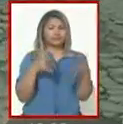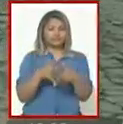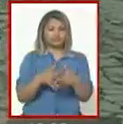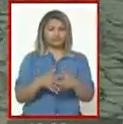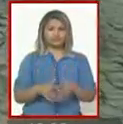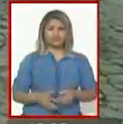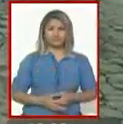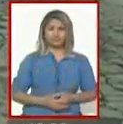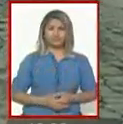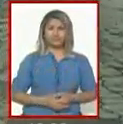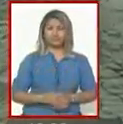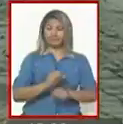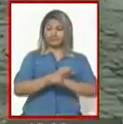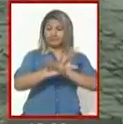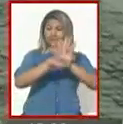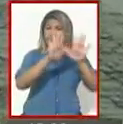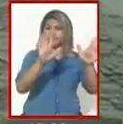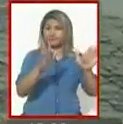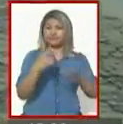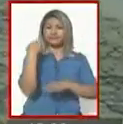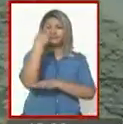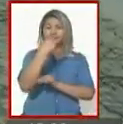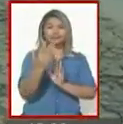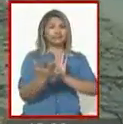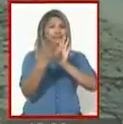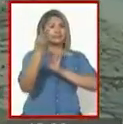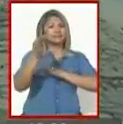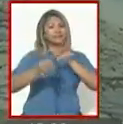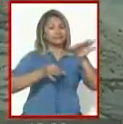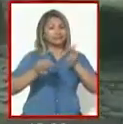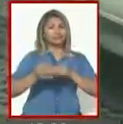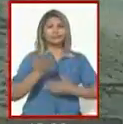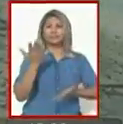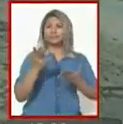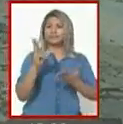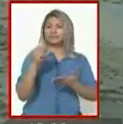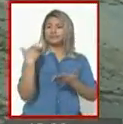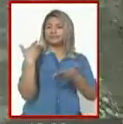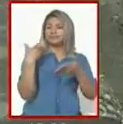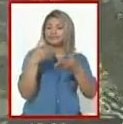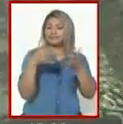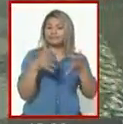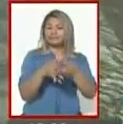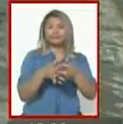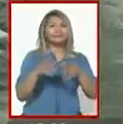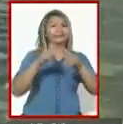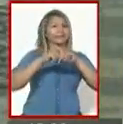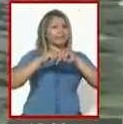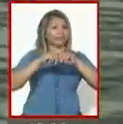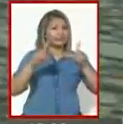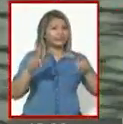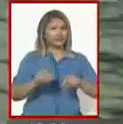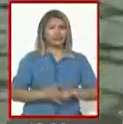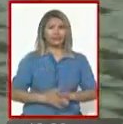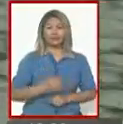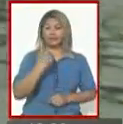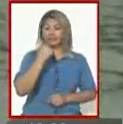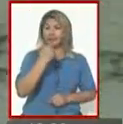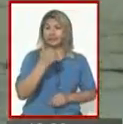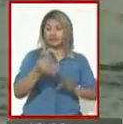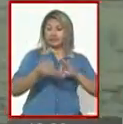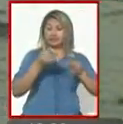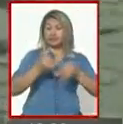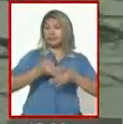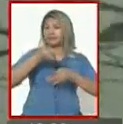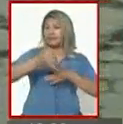bloqueos, ser bien claro, ¿no? Dar la cara bien y explicar. Tal vez no hayamos llegado a este bloqueo. Lo que pasa es que nos decía